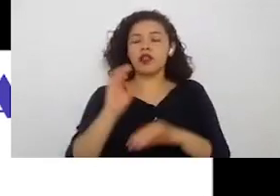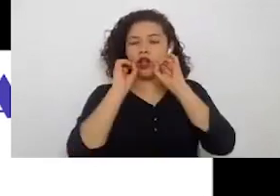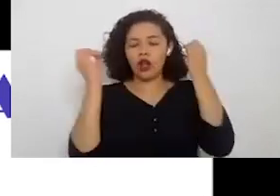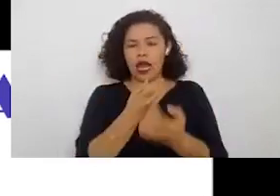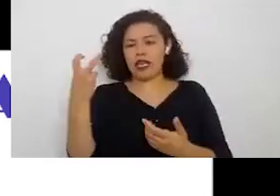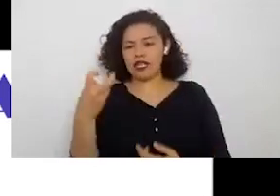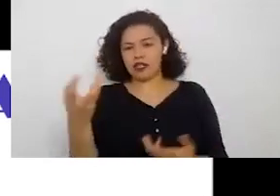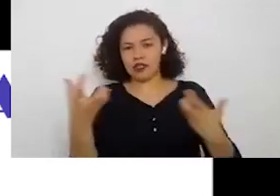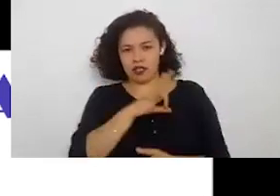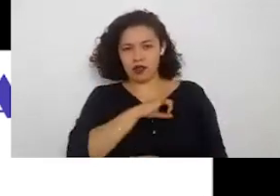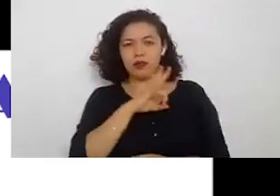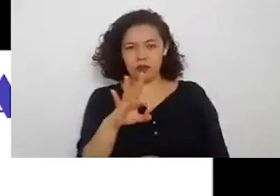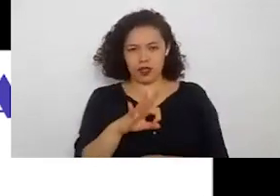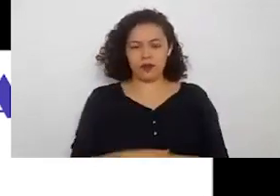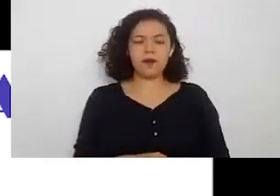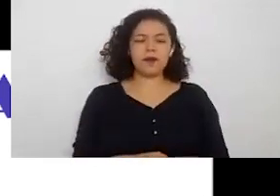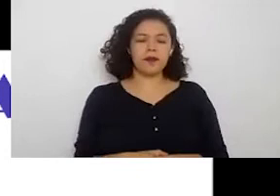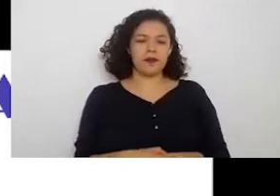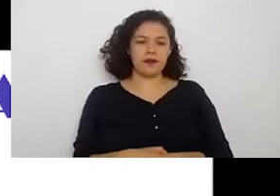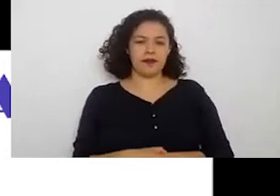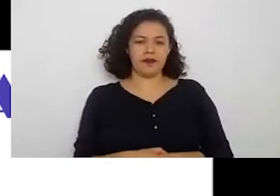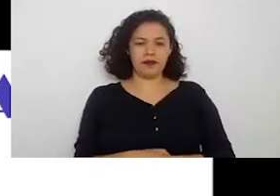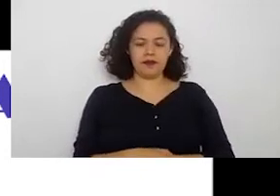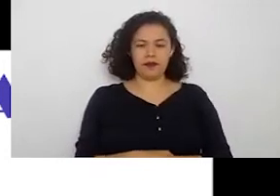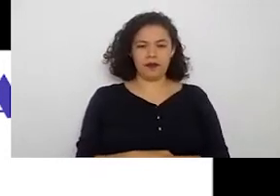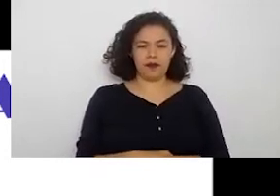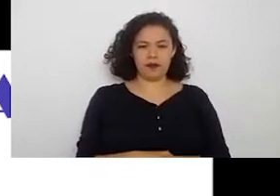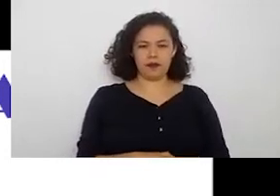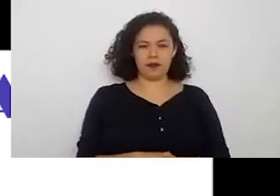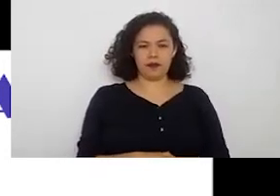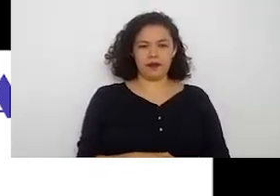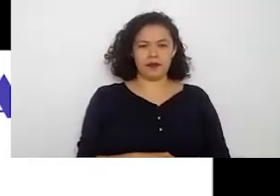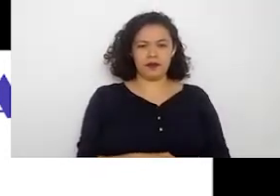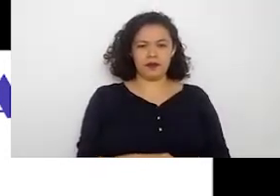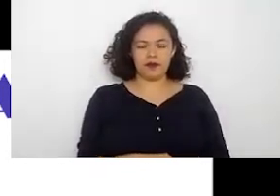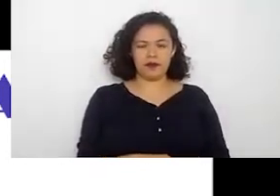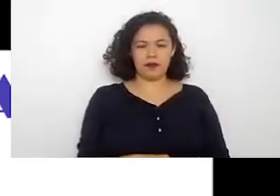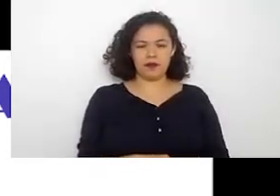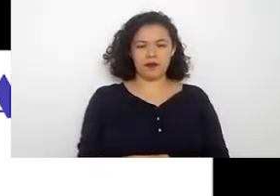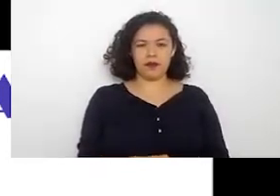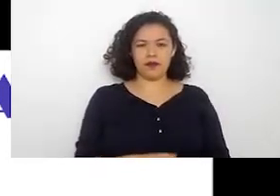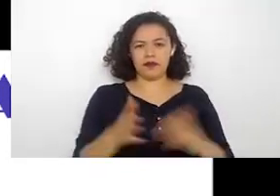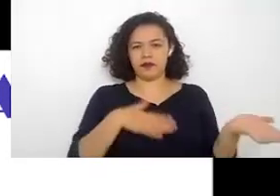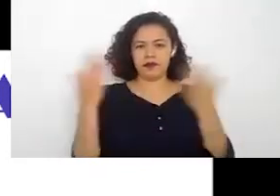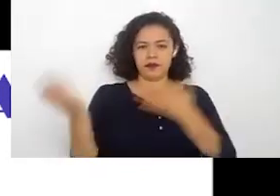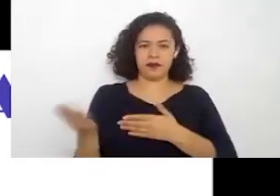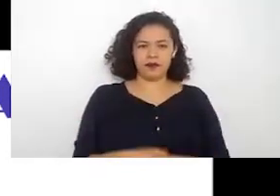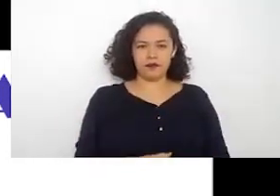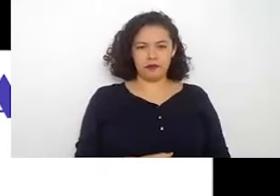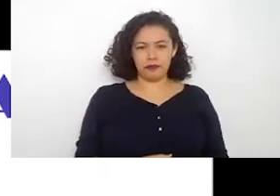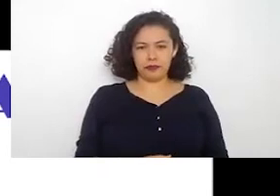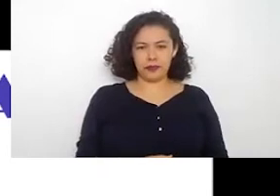con productos y servicios propios para sostenerse. Nos vamos a este lado. Dice,